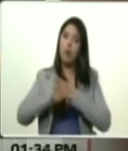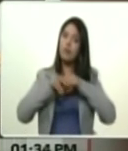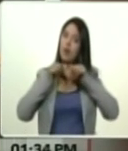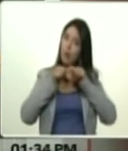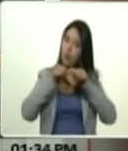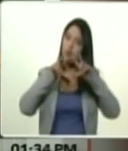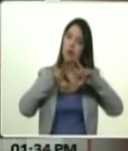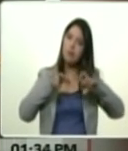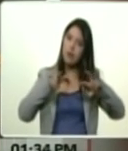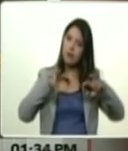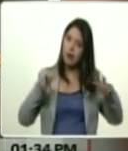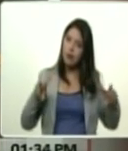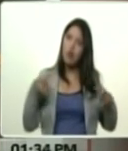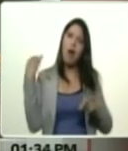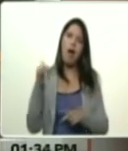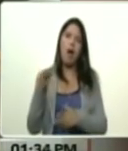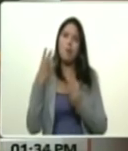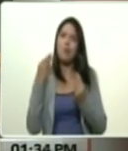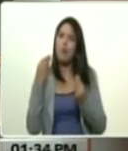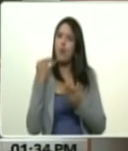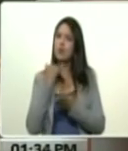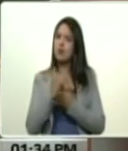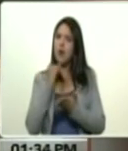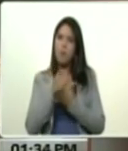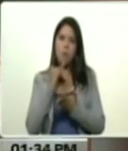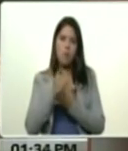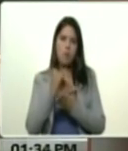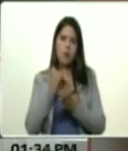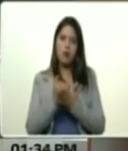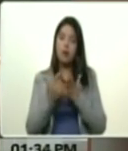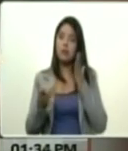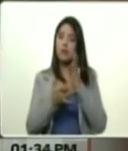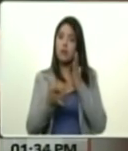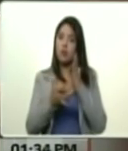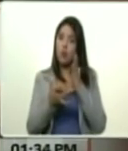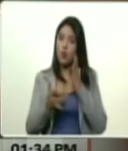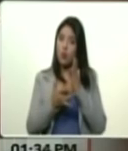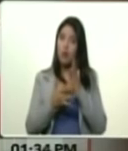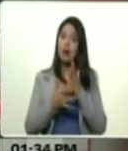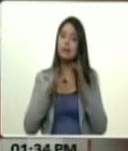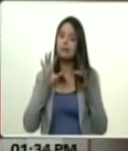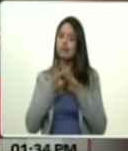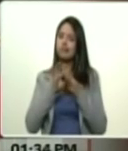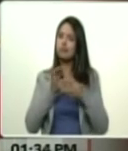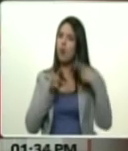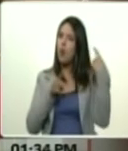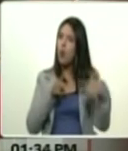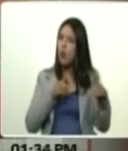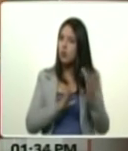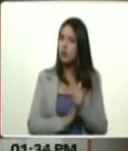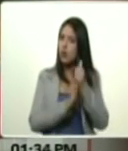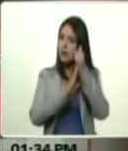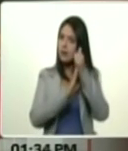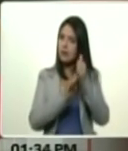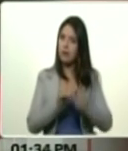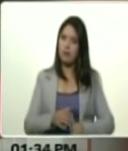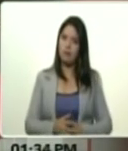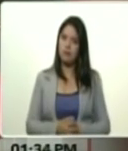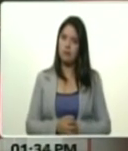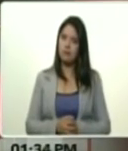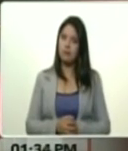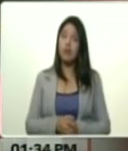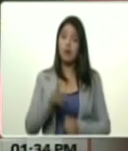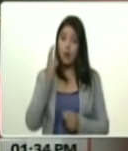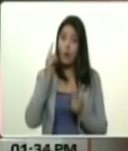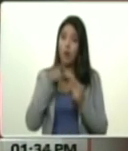investigaciones, tenemos muchas evidencias de inteligencia tecnológica que vinculan a dirigentes superiores,